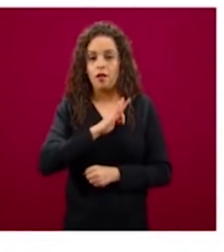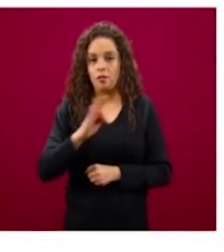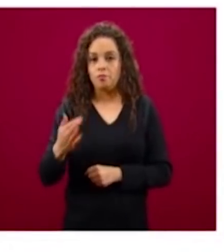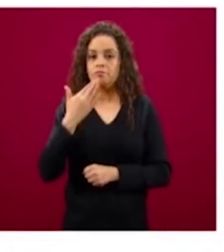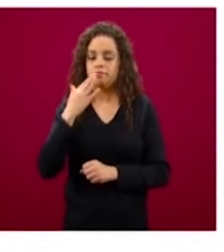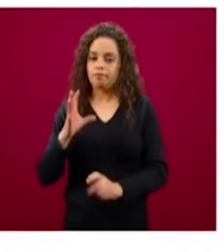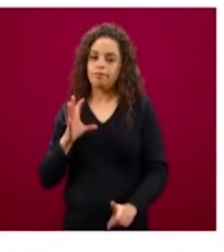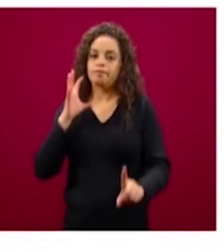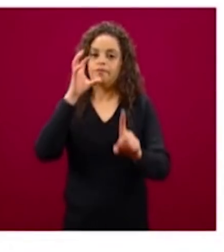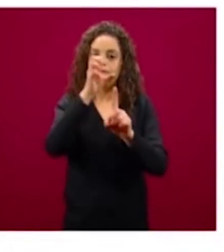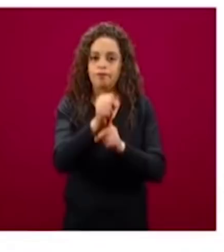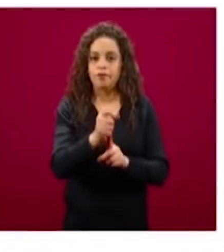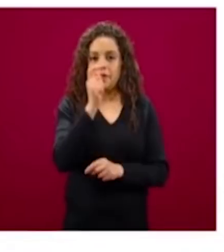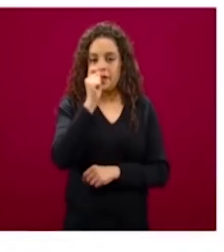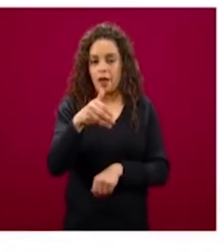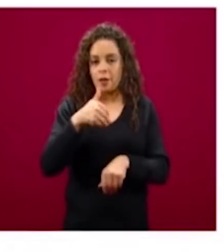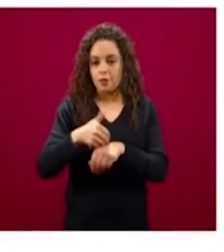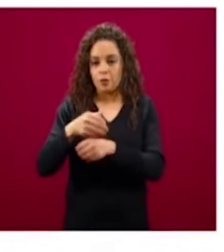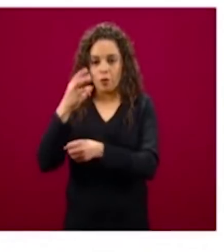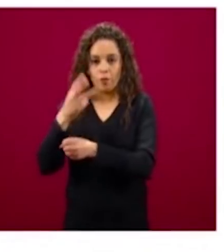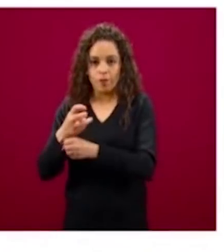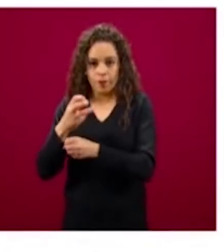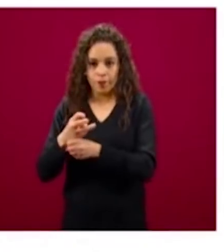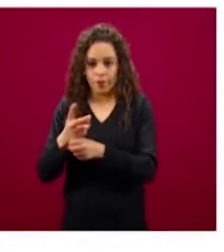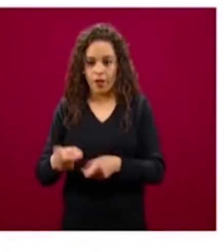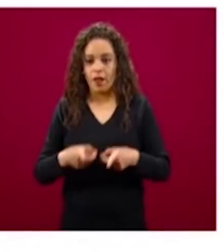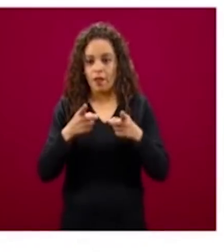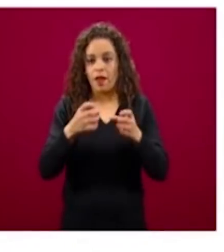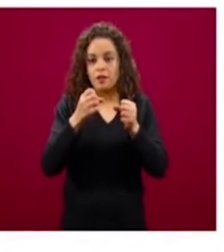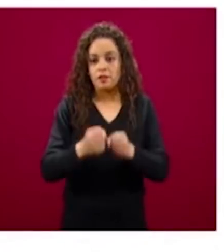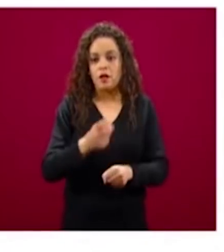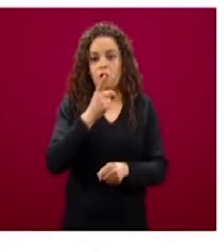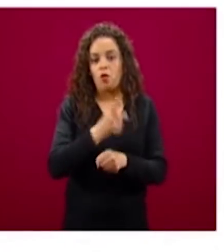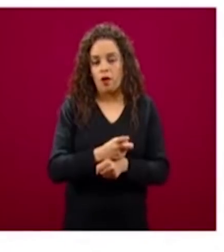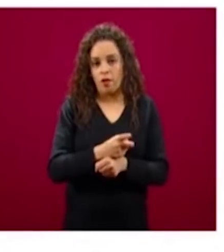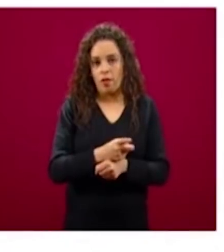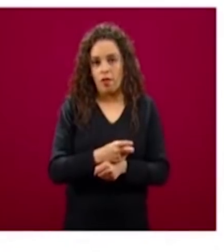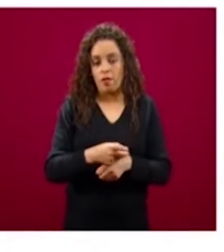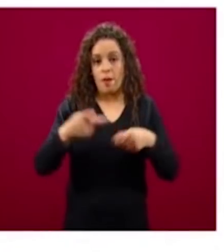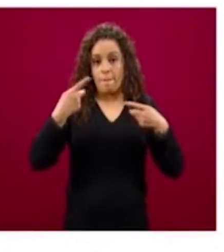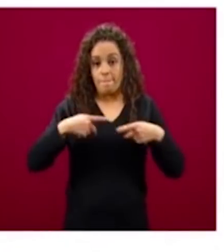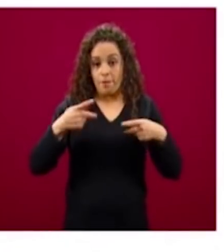número 3, garantizar seguridad del donante y del personal de banco de sangre.